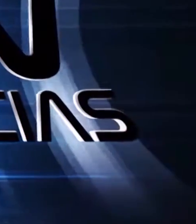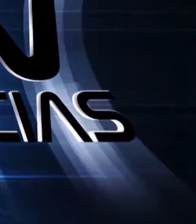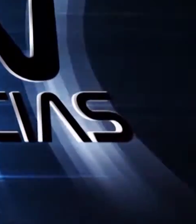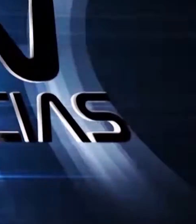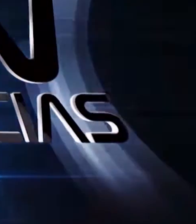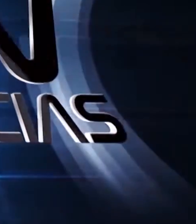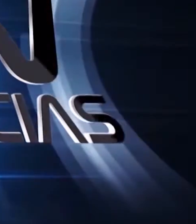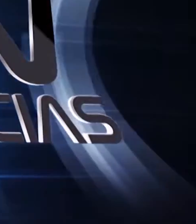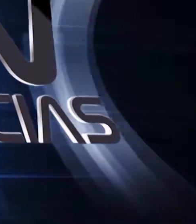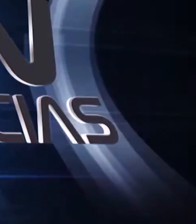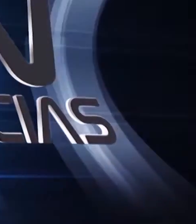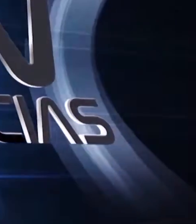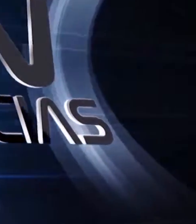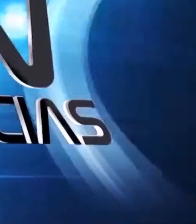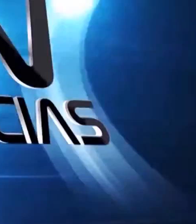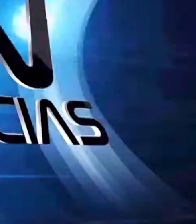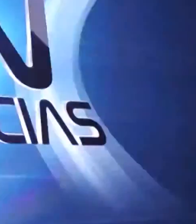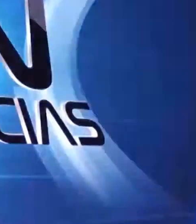¡Gracias!